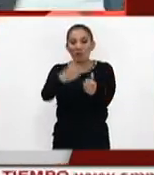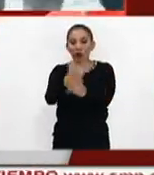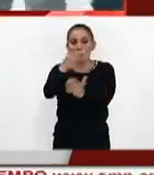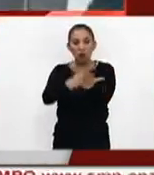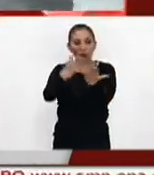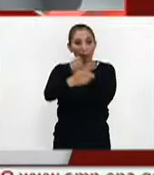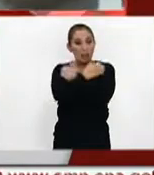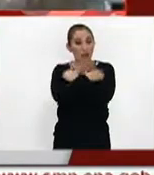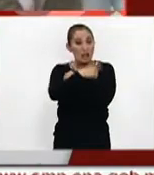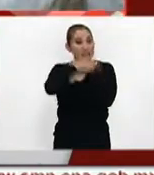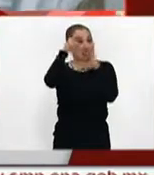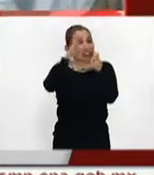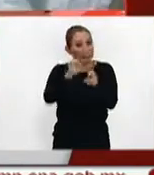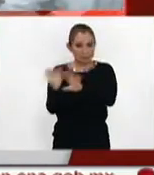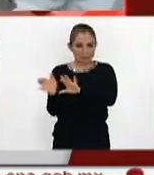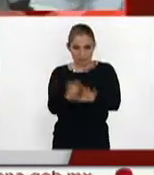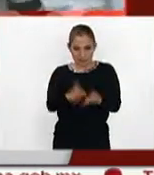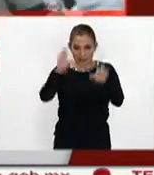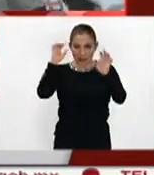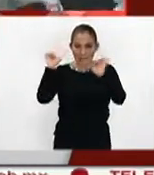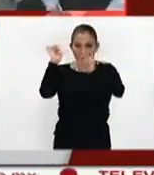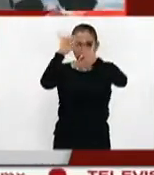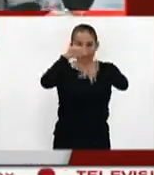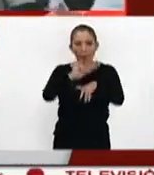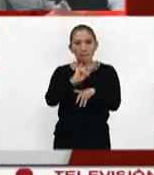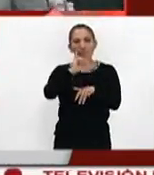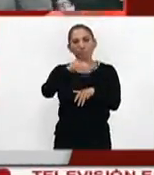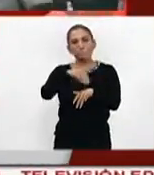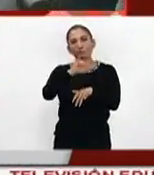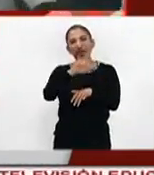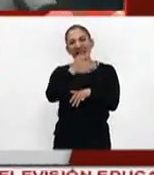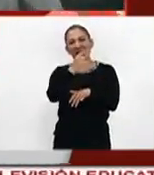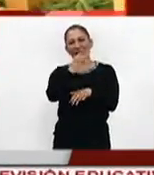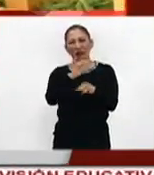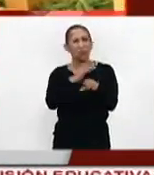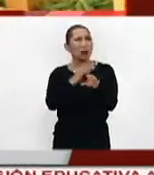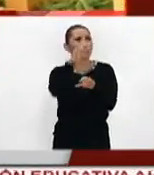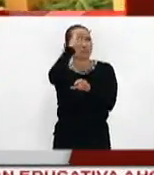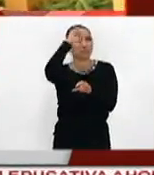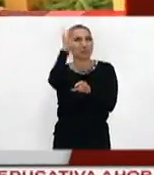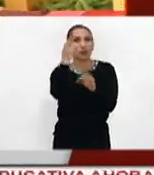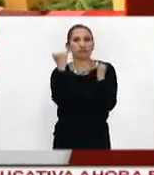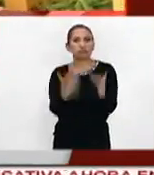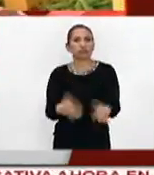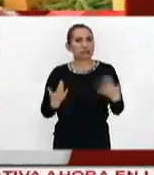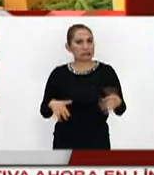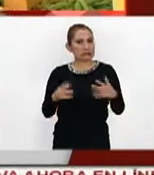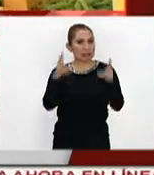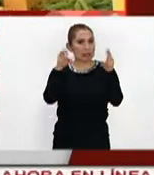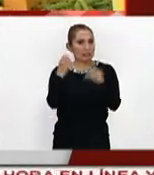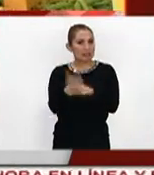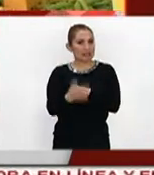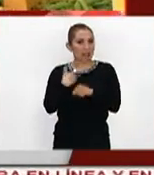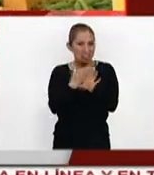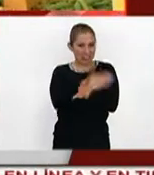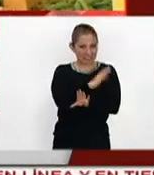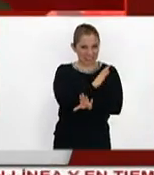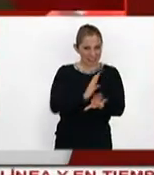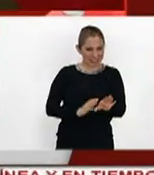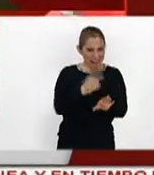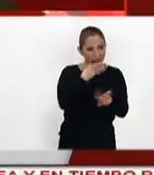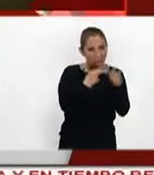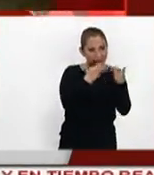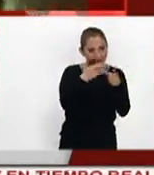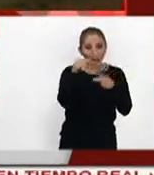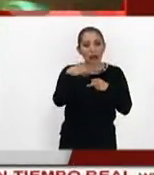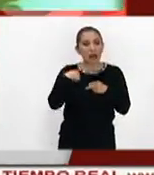políticas educativas. En el tema migratorio, uno de los grandes temas o el mayor tema de gran polémica durante las campañas electorales,